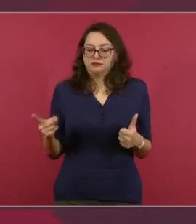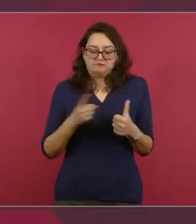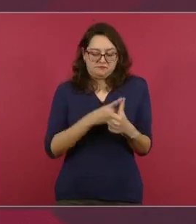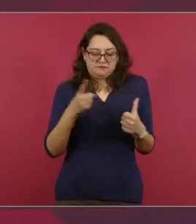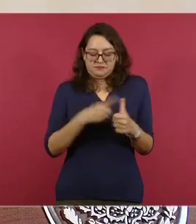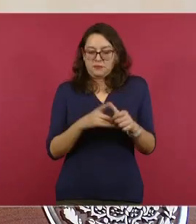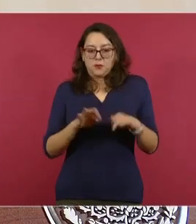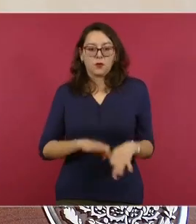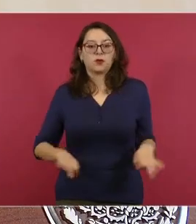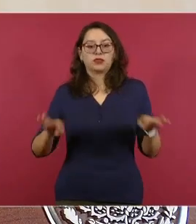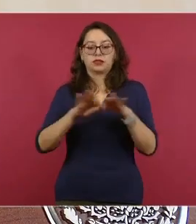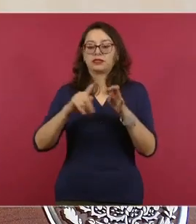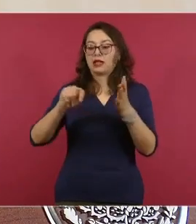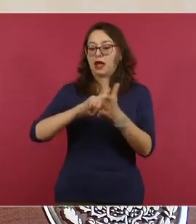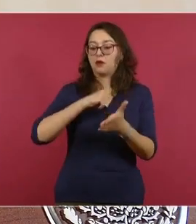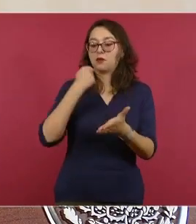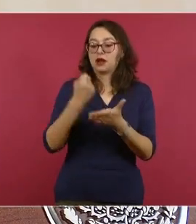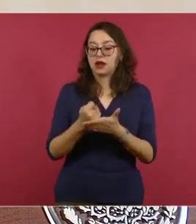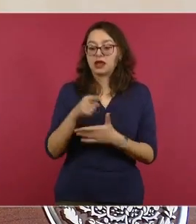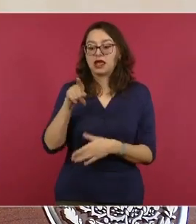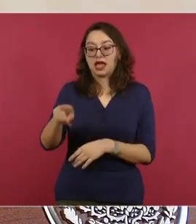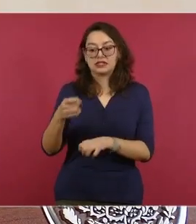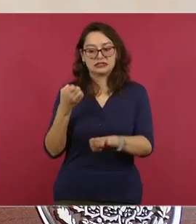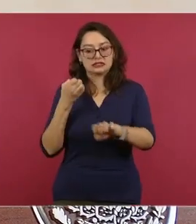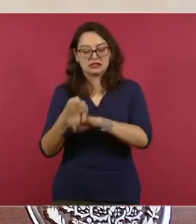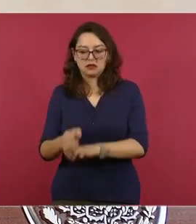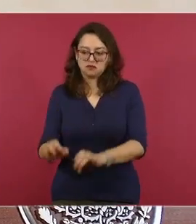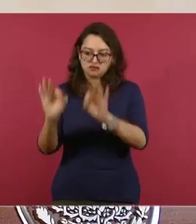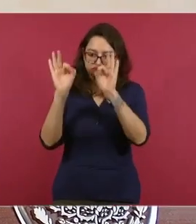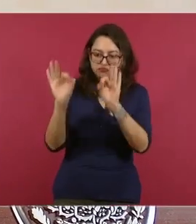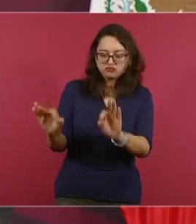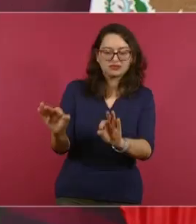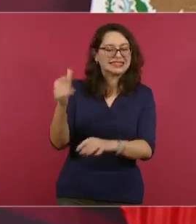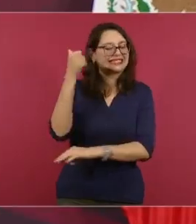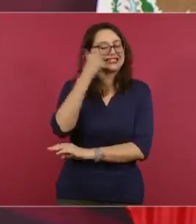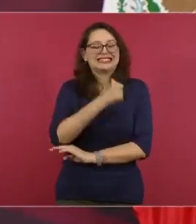siempre. Un gobernador